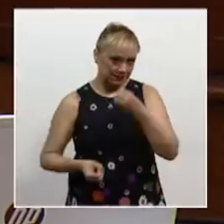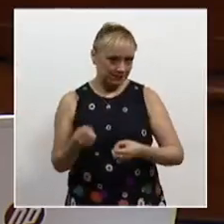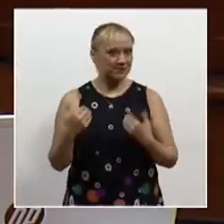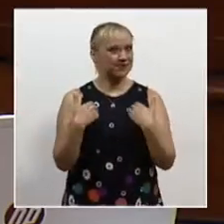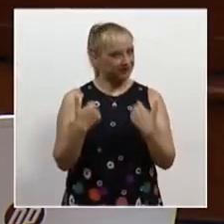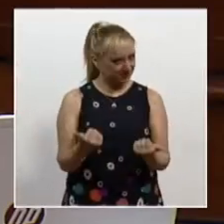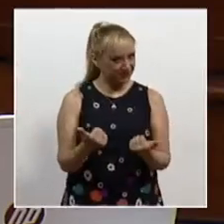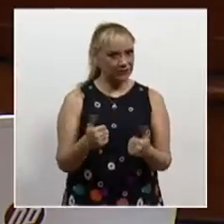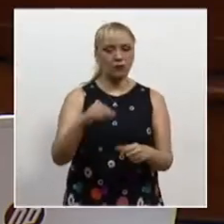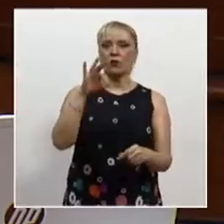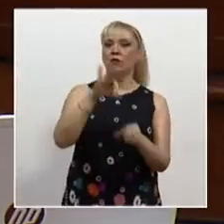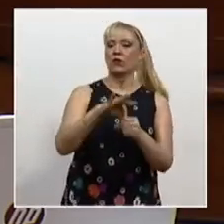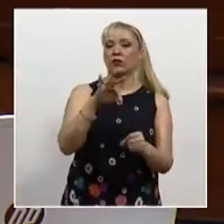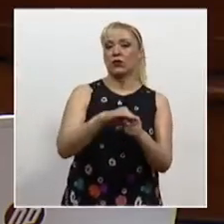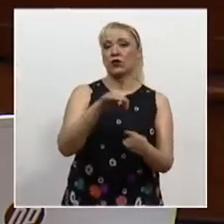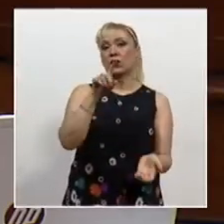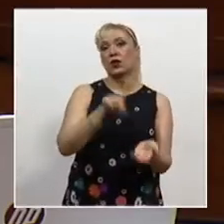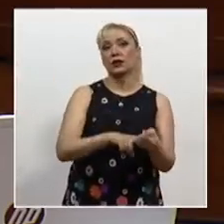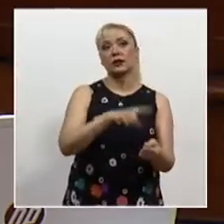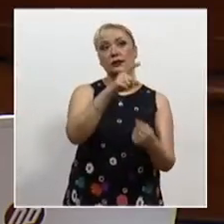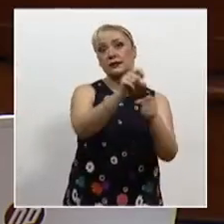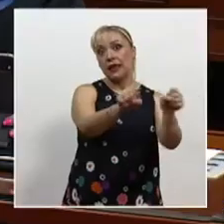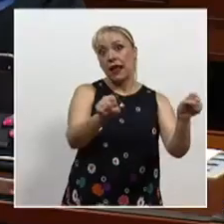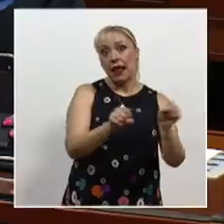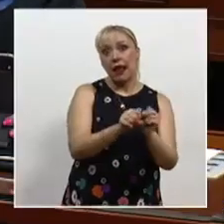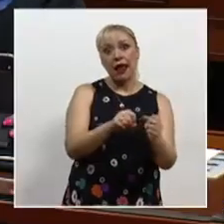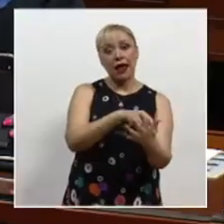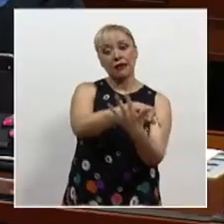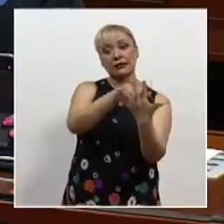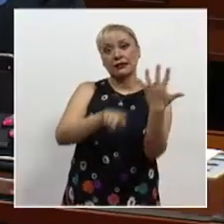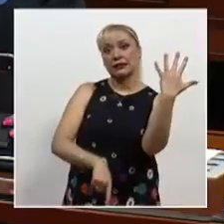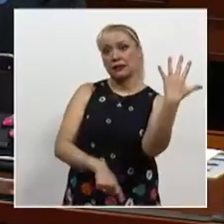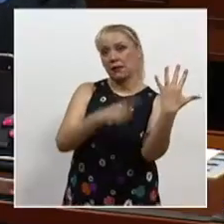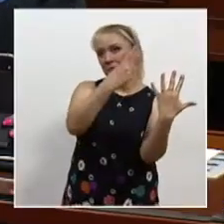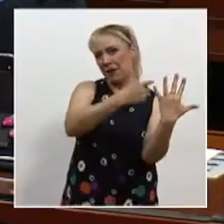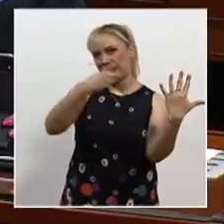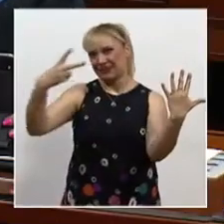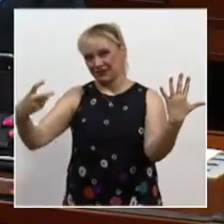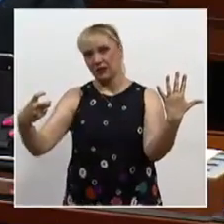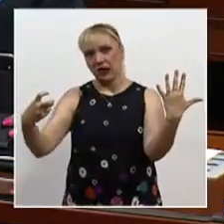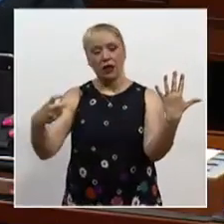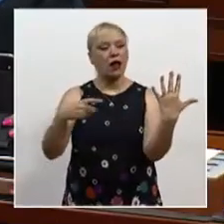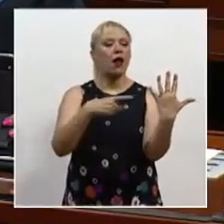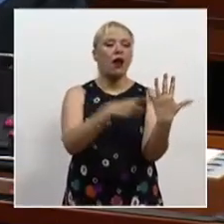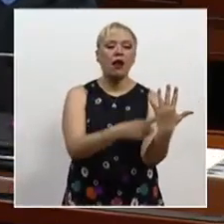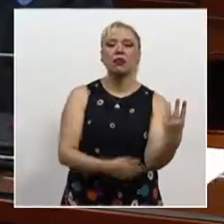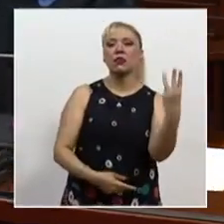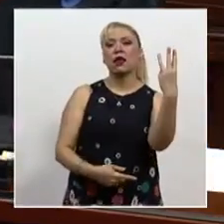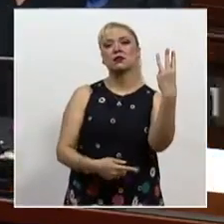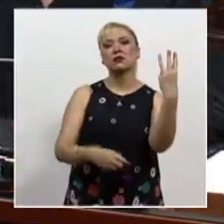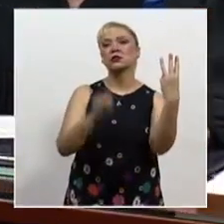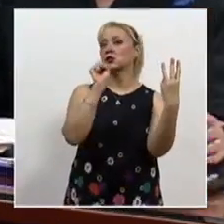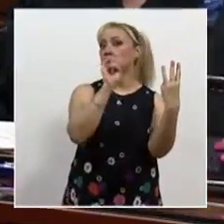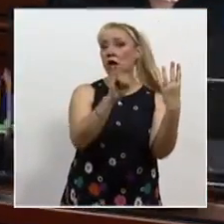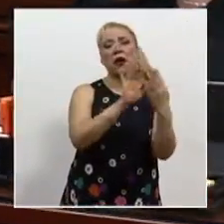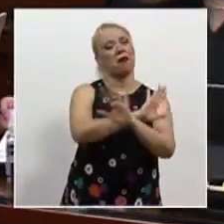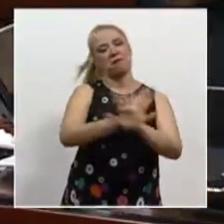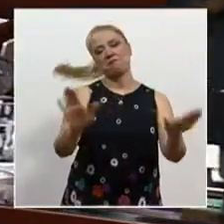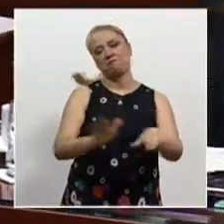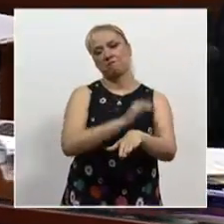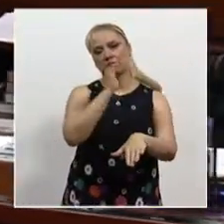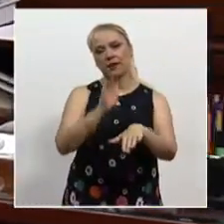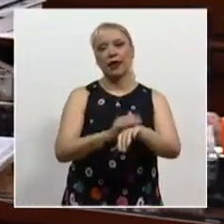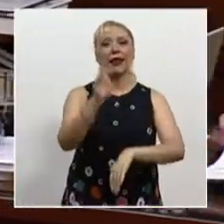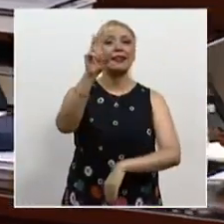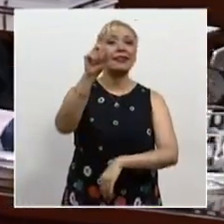el voto de 3 de los 5 ministras y ministros que las integran. Una vez publicado el decreto en el Diario Oficial, se cuenta con un plazo de